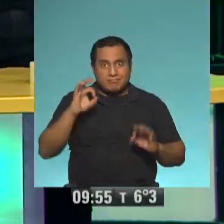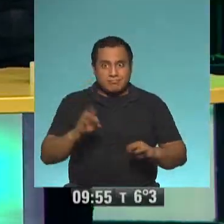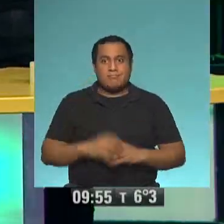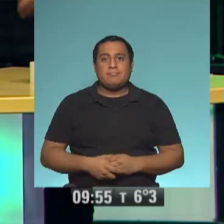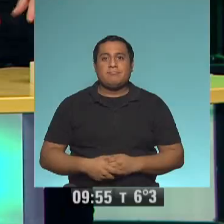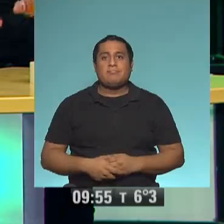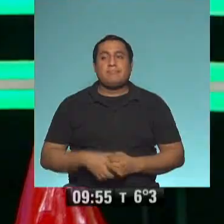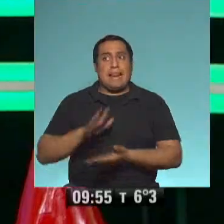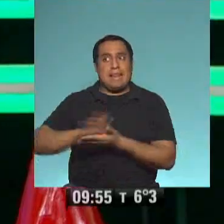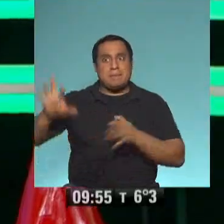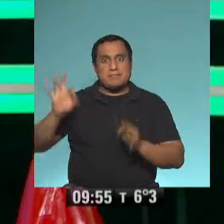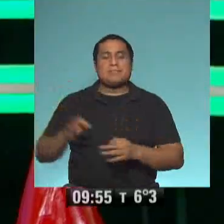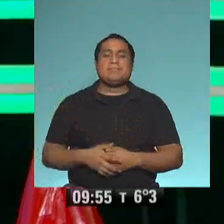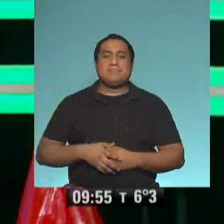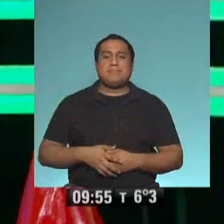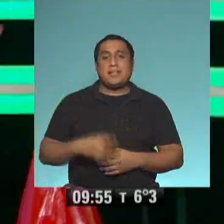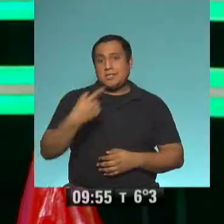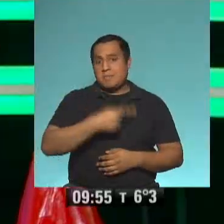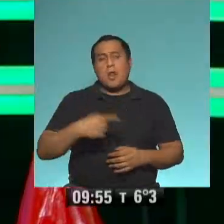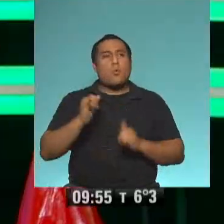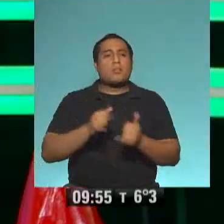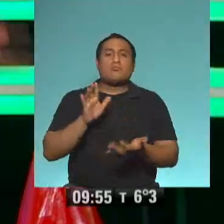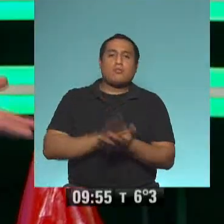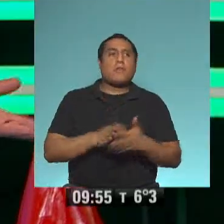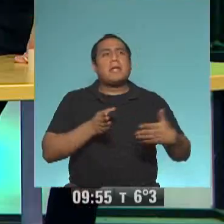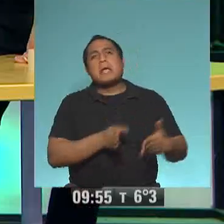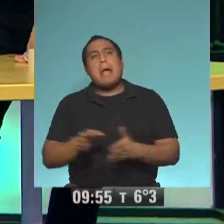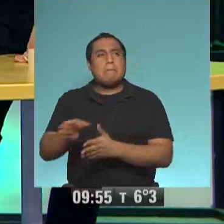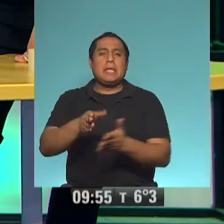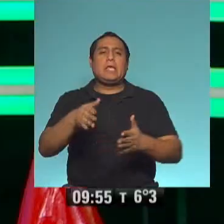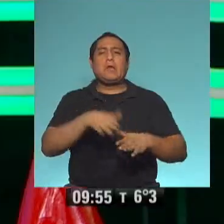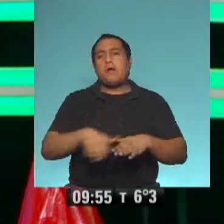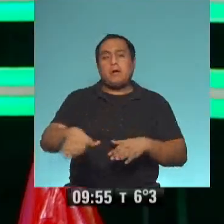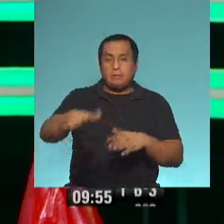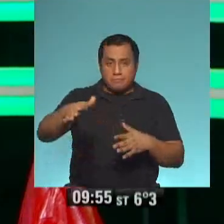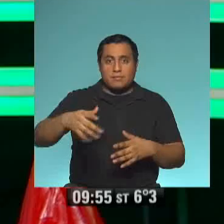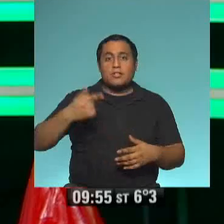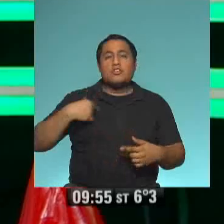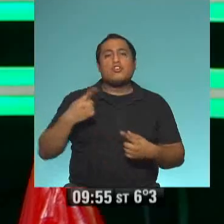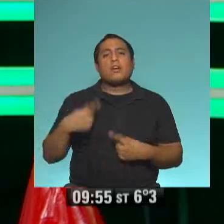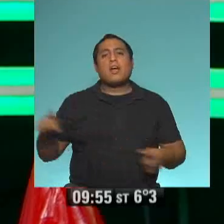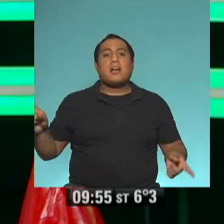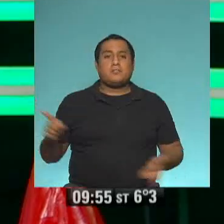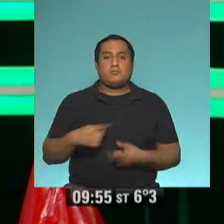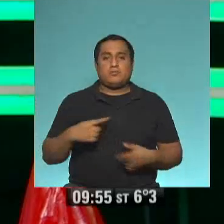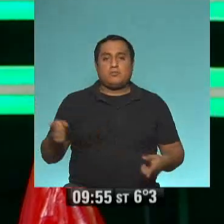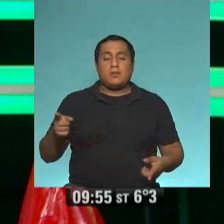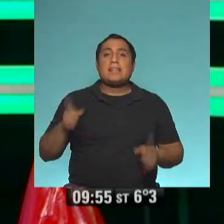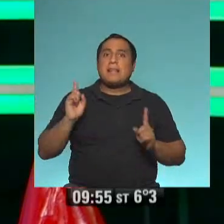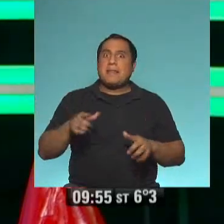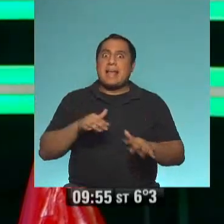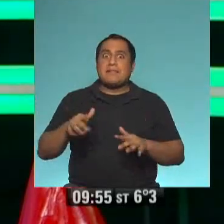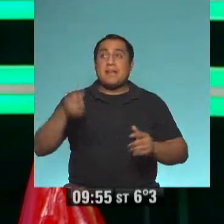Estás limpia. Bueno, vieron que esta semana estamos con los caminos... los senderos y todo eso. Entonces traigo una canción y también una actividad para hacernos